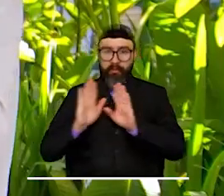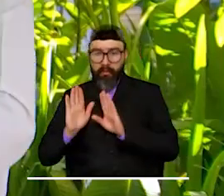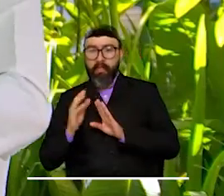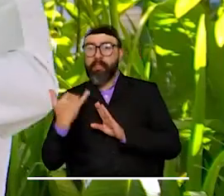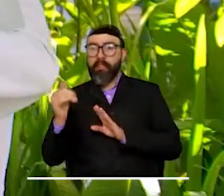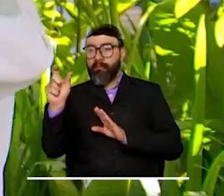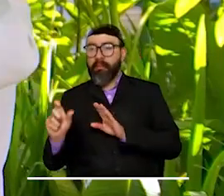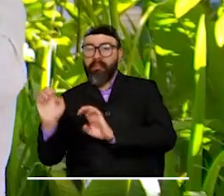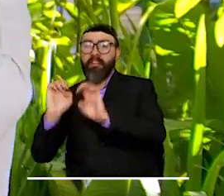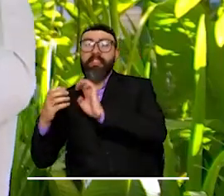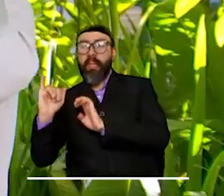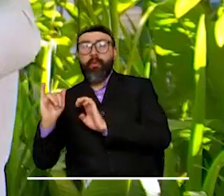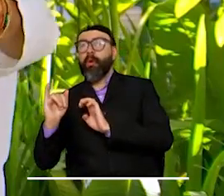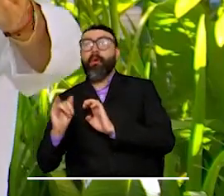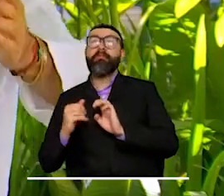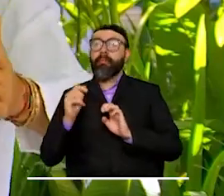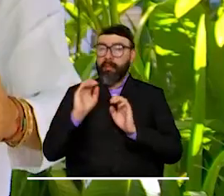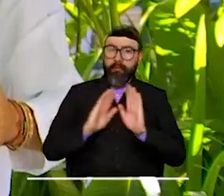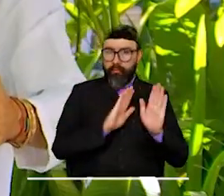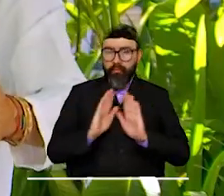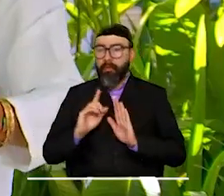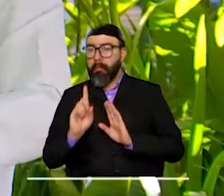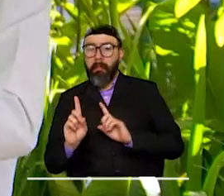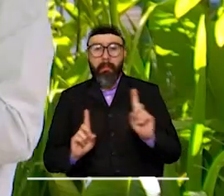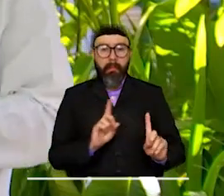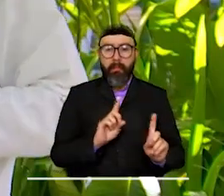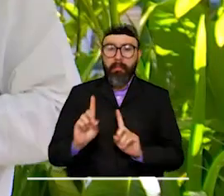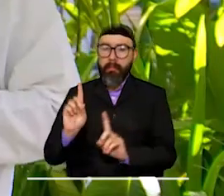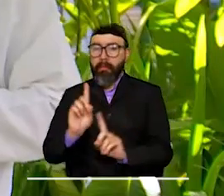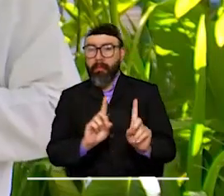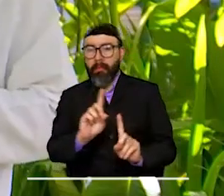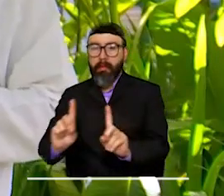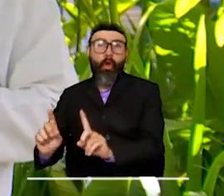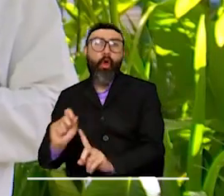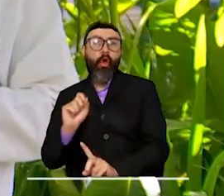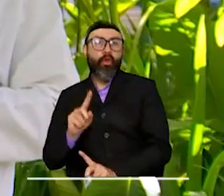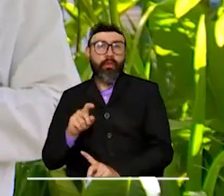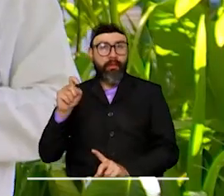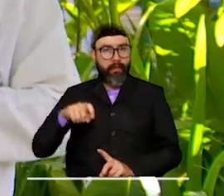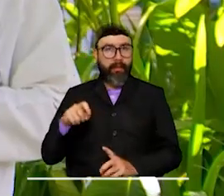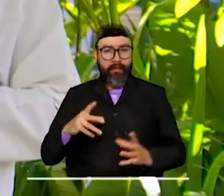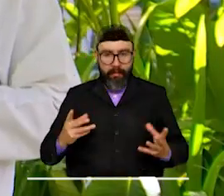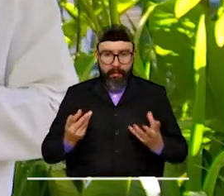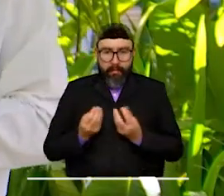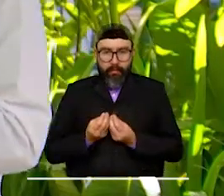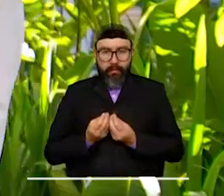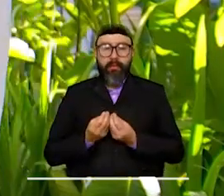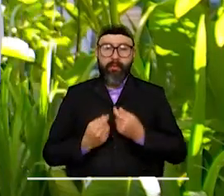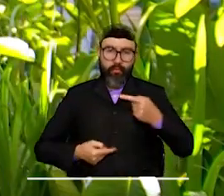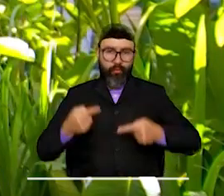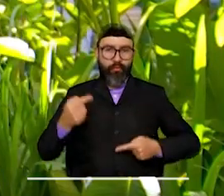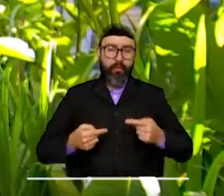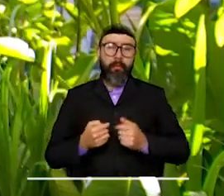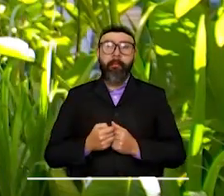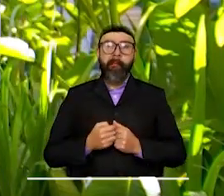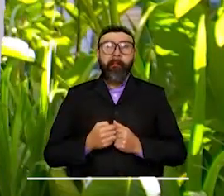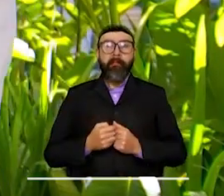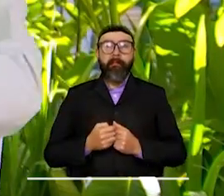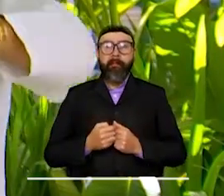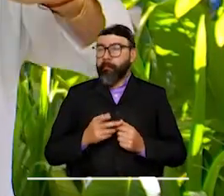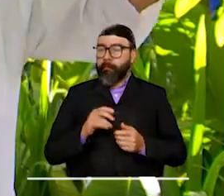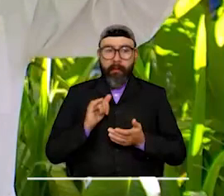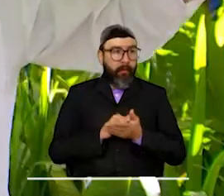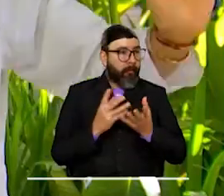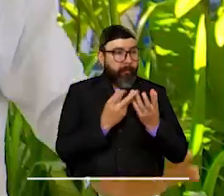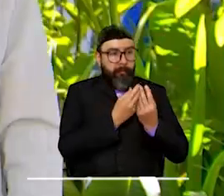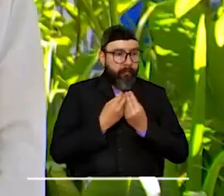mediocampistas y delanteros y un poco de gente. Así somos nosotros en la historia clínica. No es entonces me duele el estómago